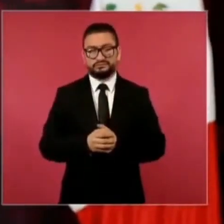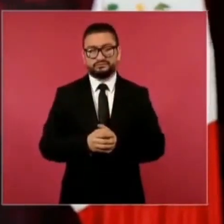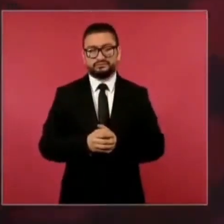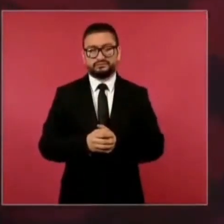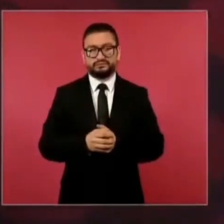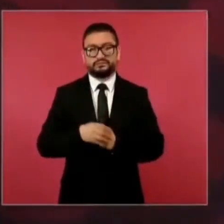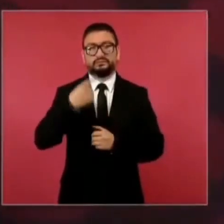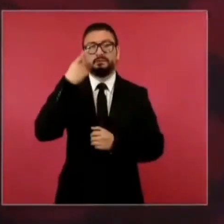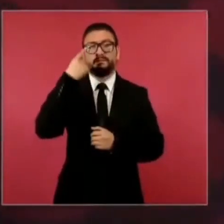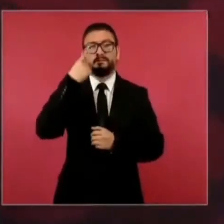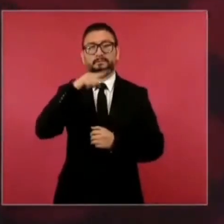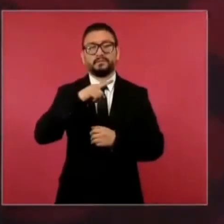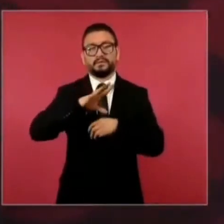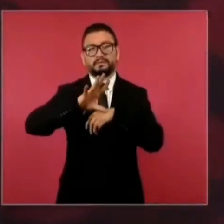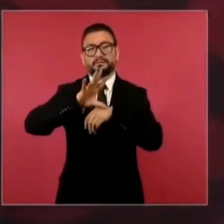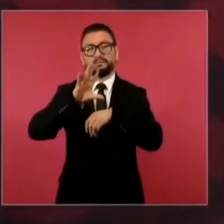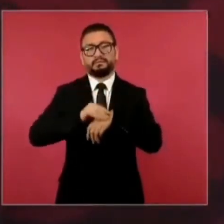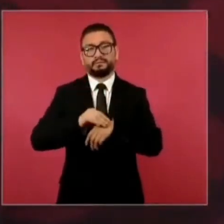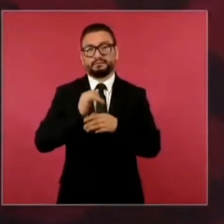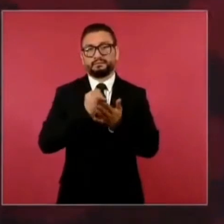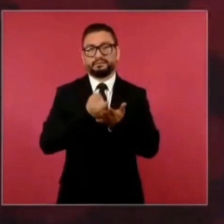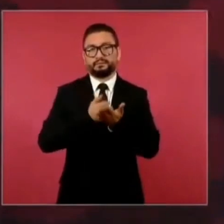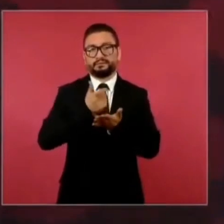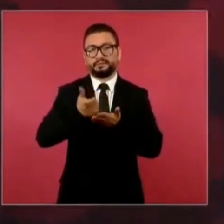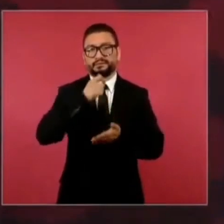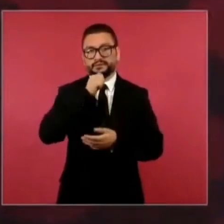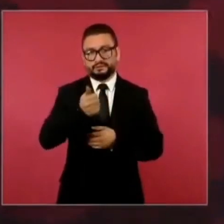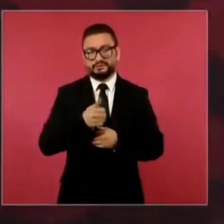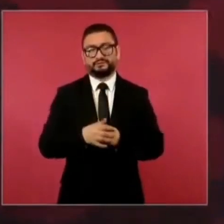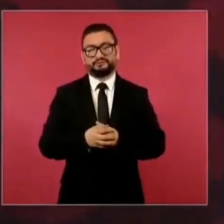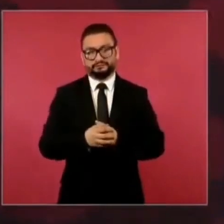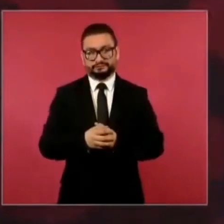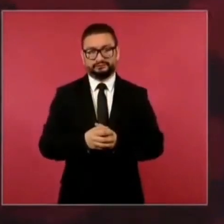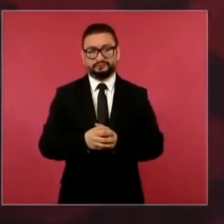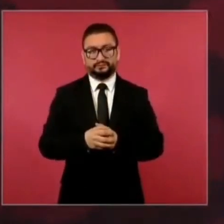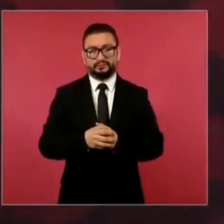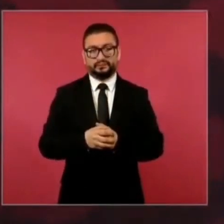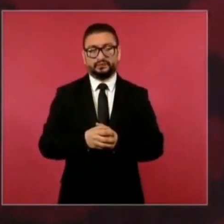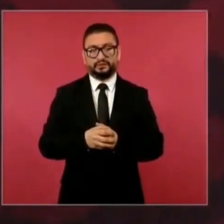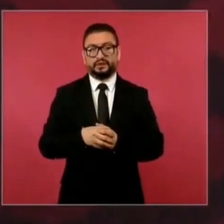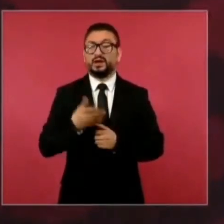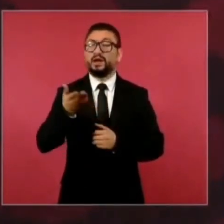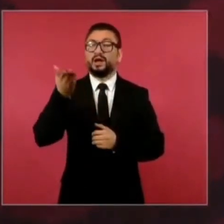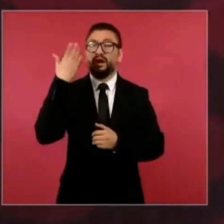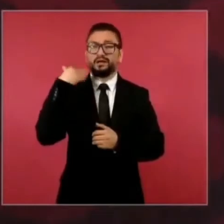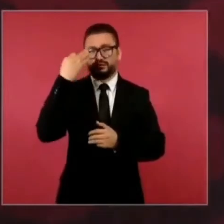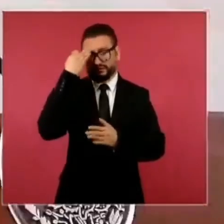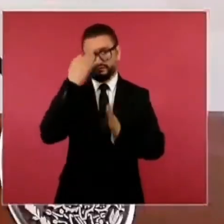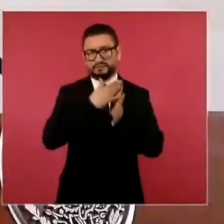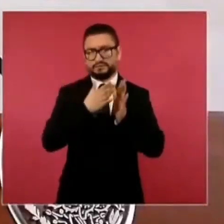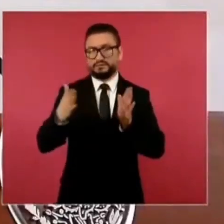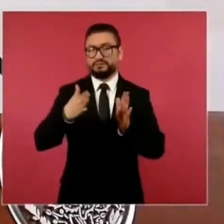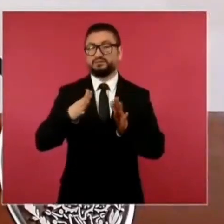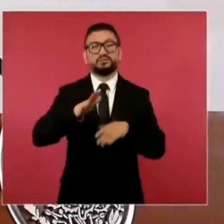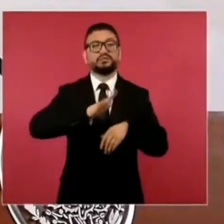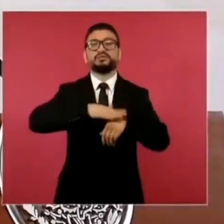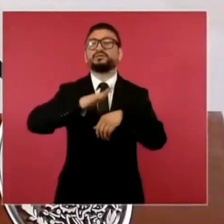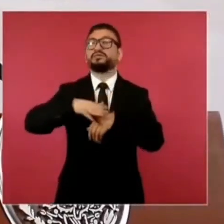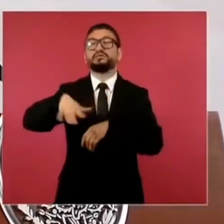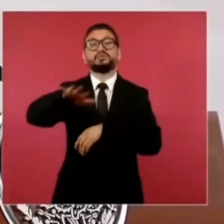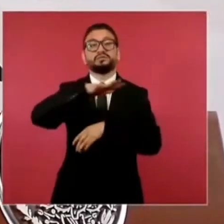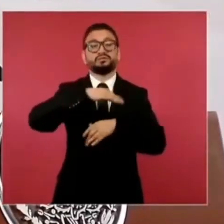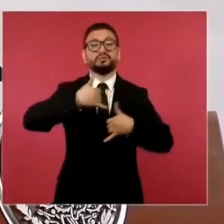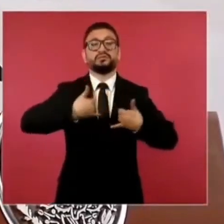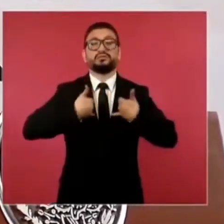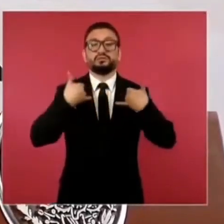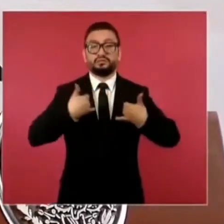para lograr la condonación. Hubo un tiempo, esto para los jóvenes,